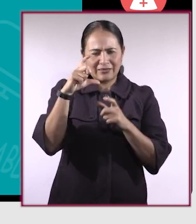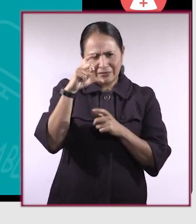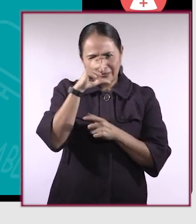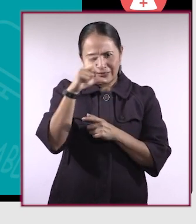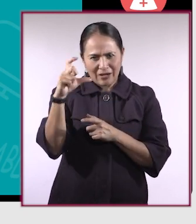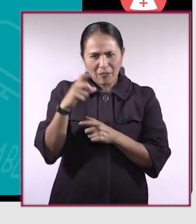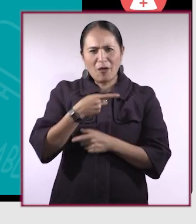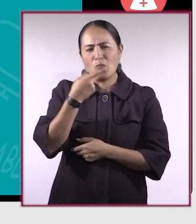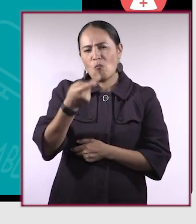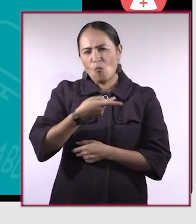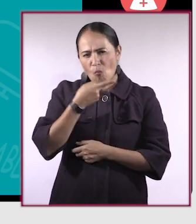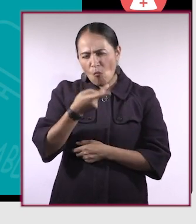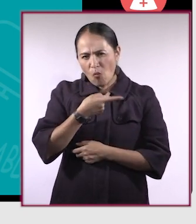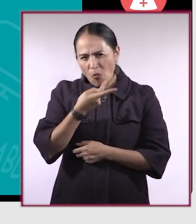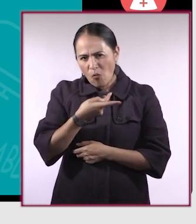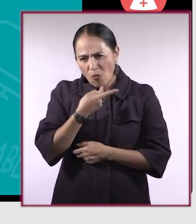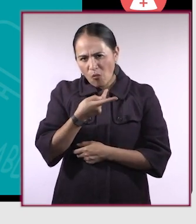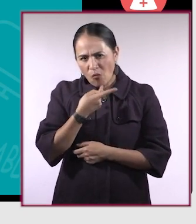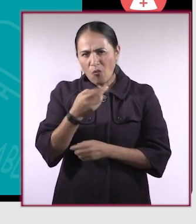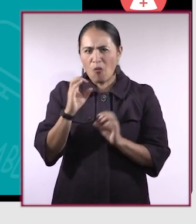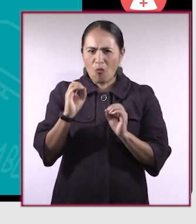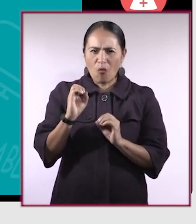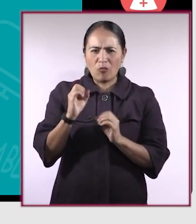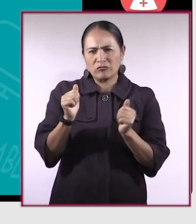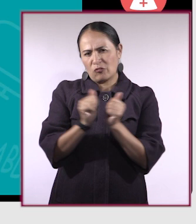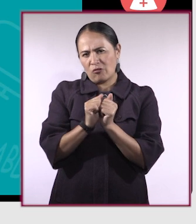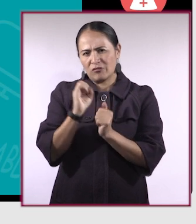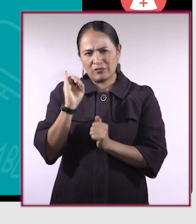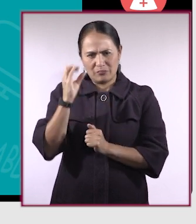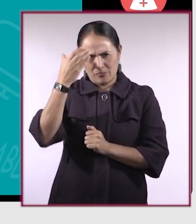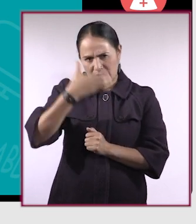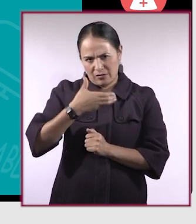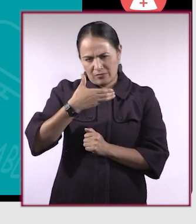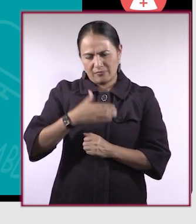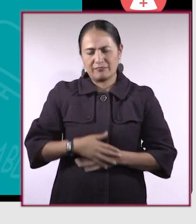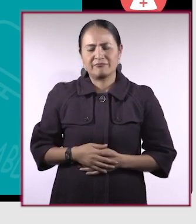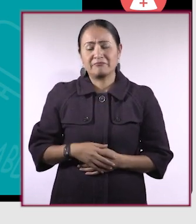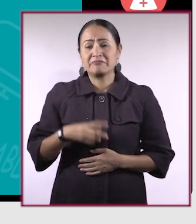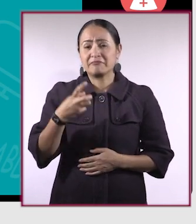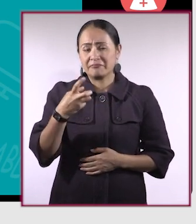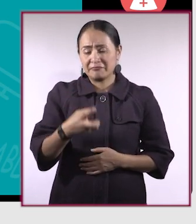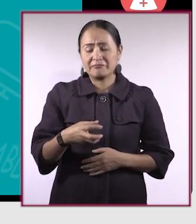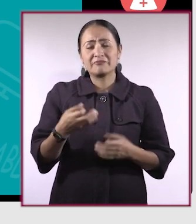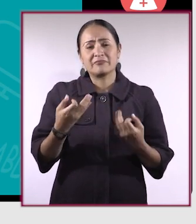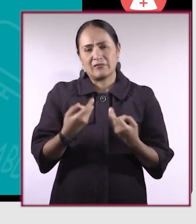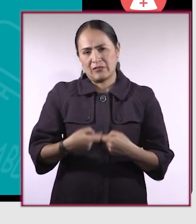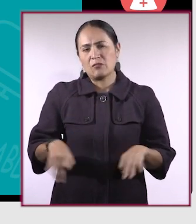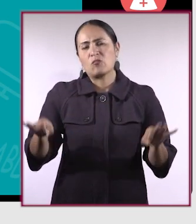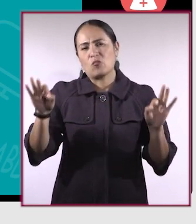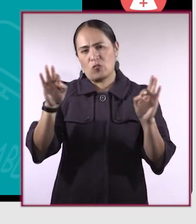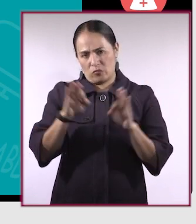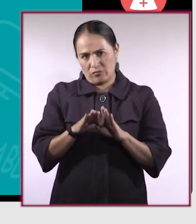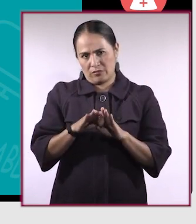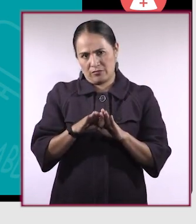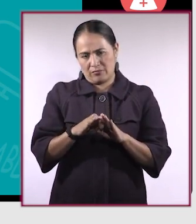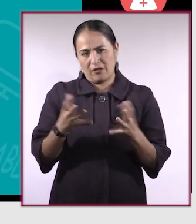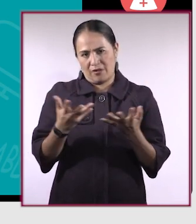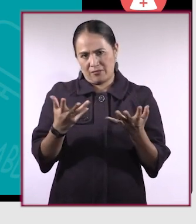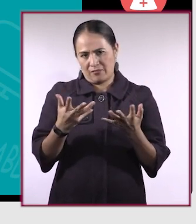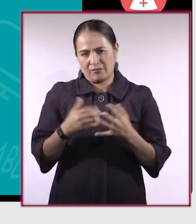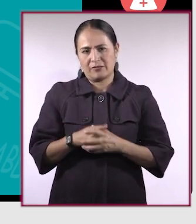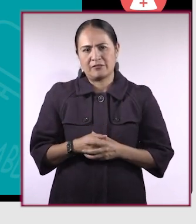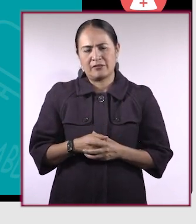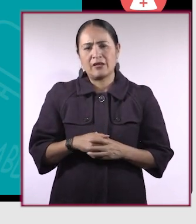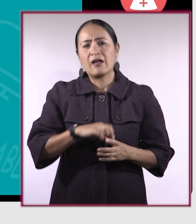grabar, ya puede ser simplemente voz o con imagen, ¿no? Entonces, eso también es muy importante, ¿no?